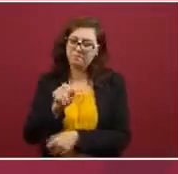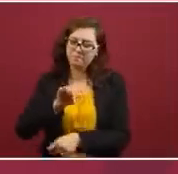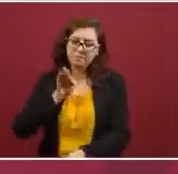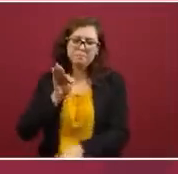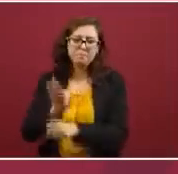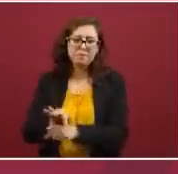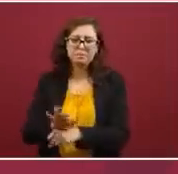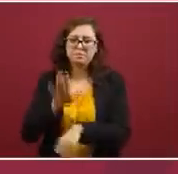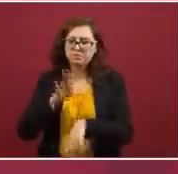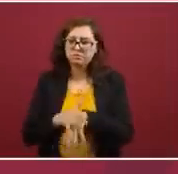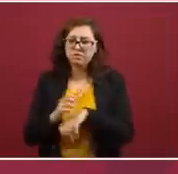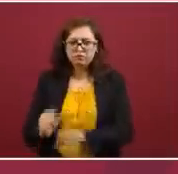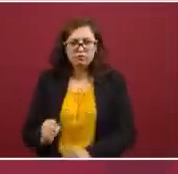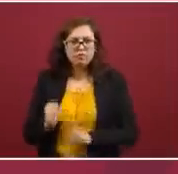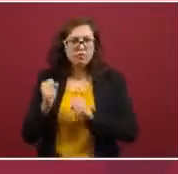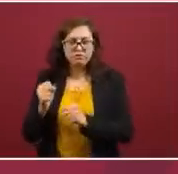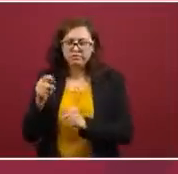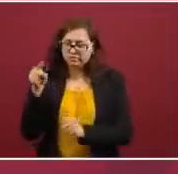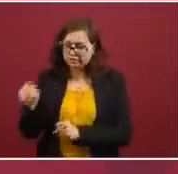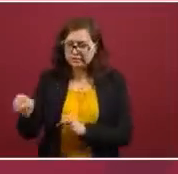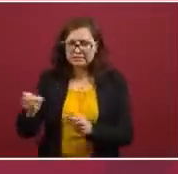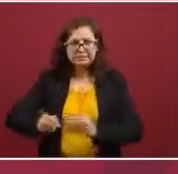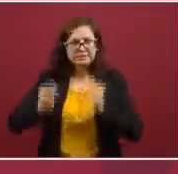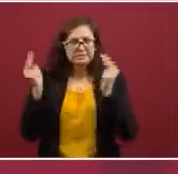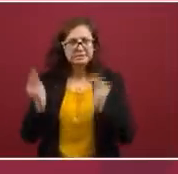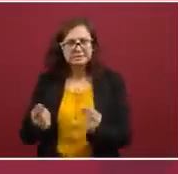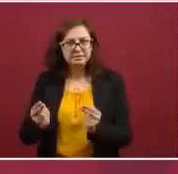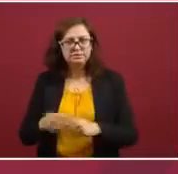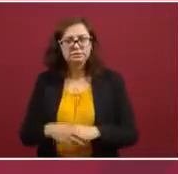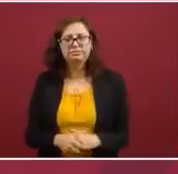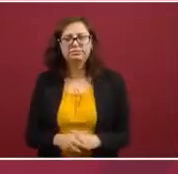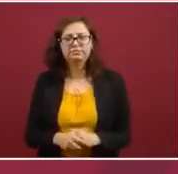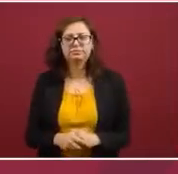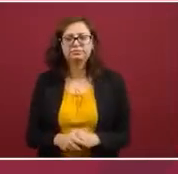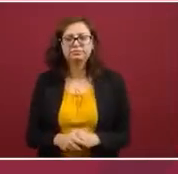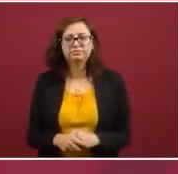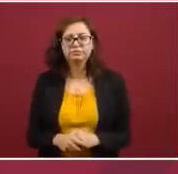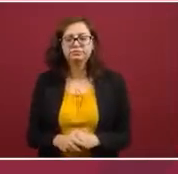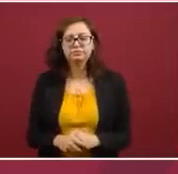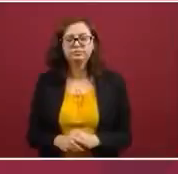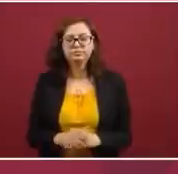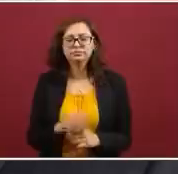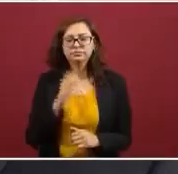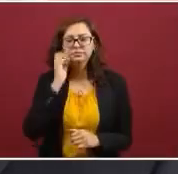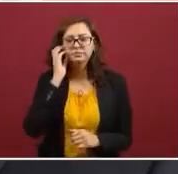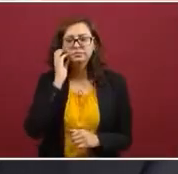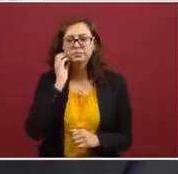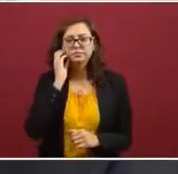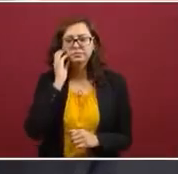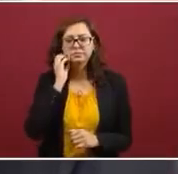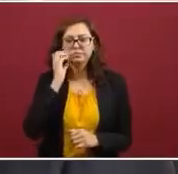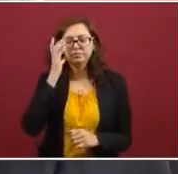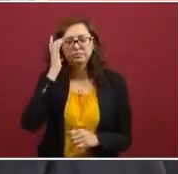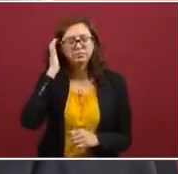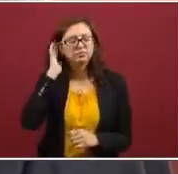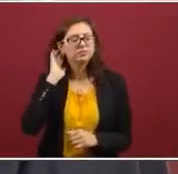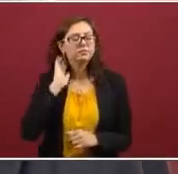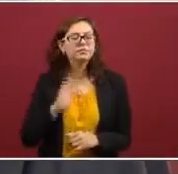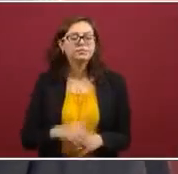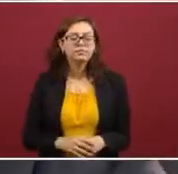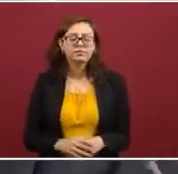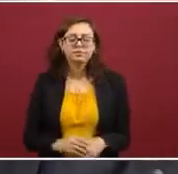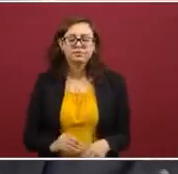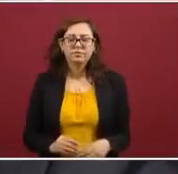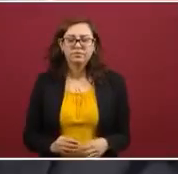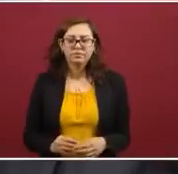de fortalecer a Pemex, que lo que deje de recibir Hacienda